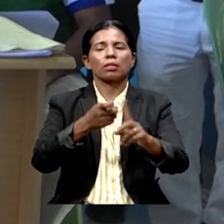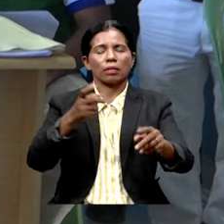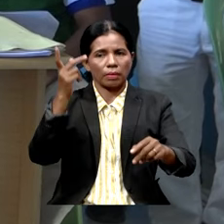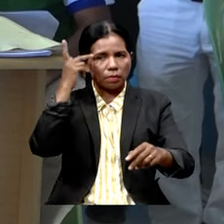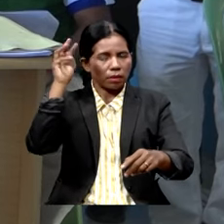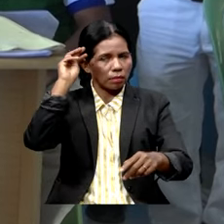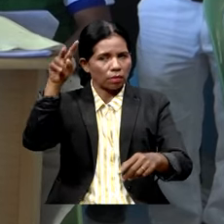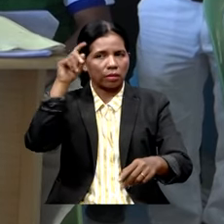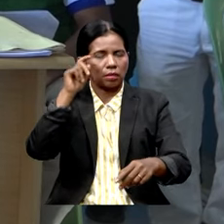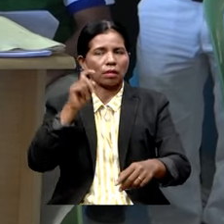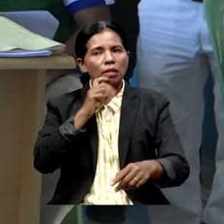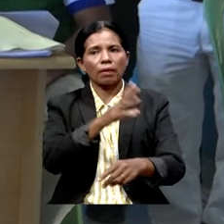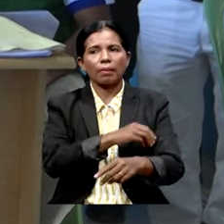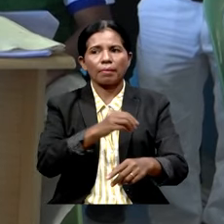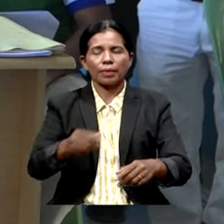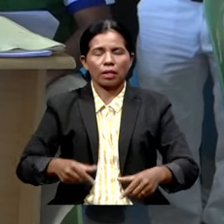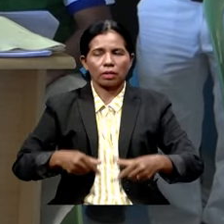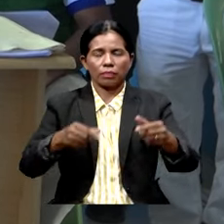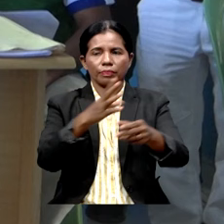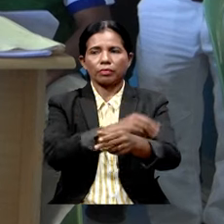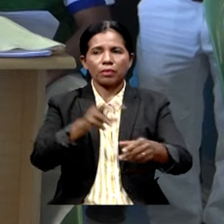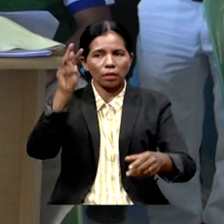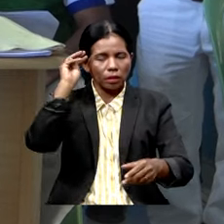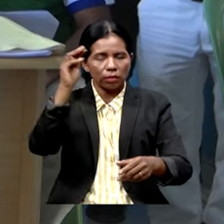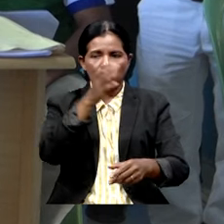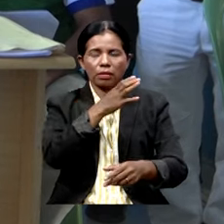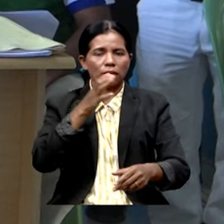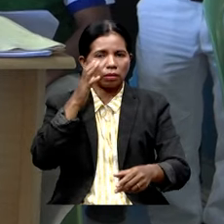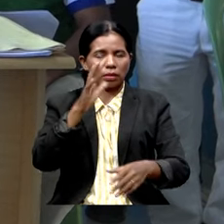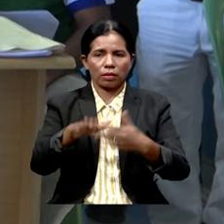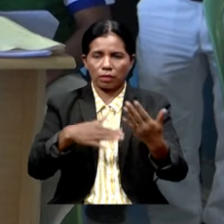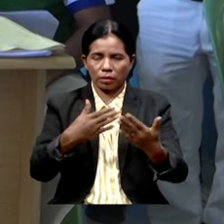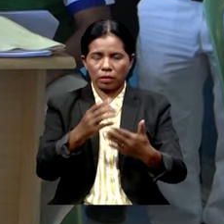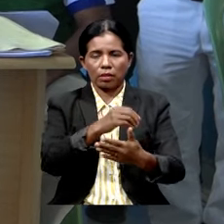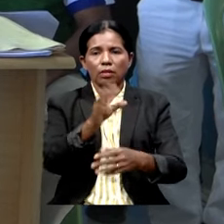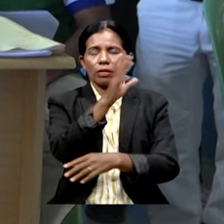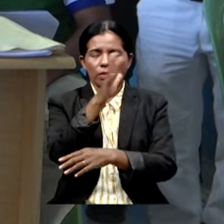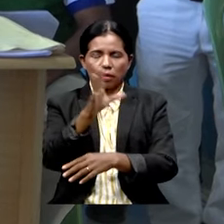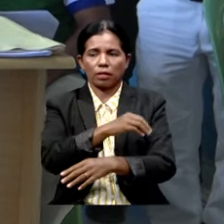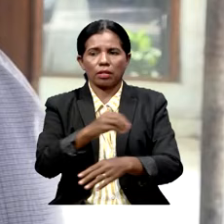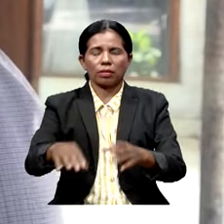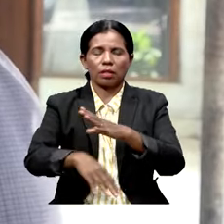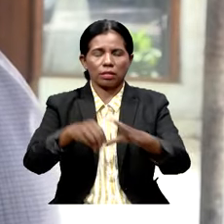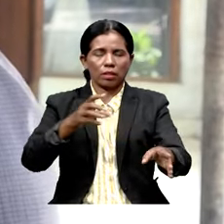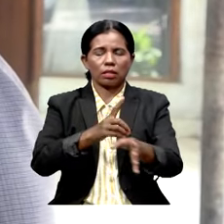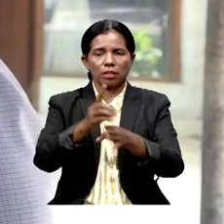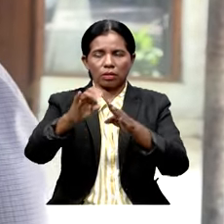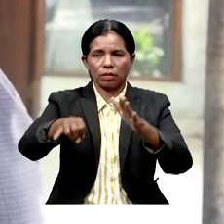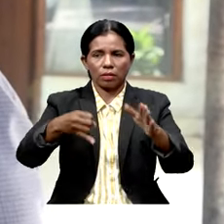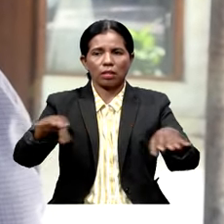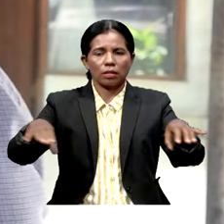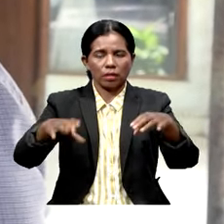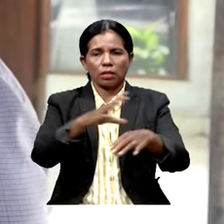ministro Cairala Xanana Guzmão, ato foi chamada para ministro de Agricultura, Pecuária, Pesca e Floresta, onde já sai diretor-geral